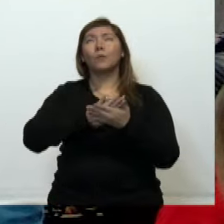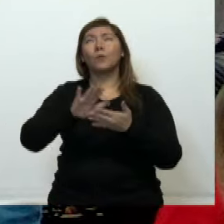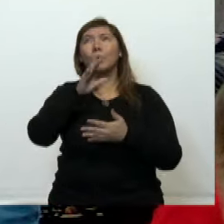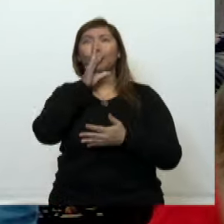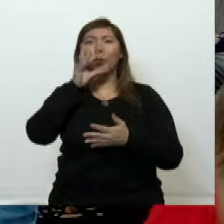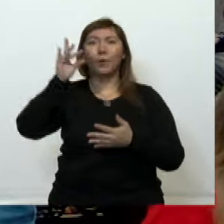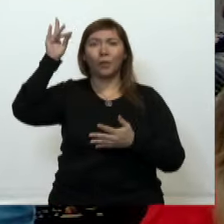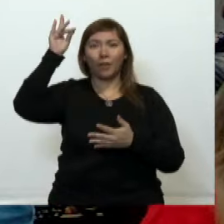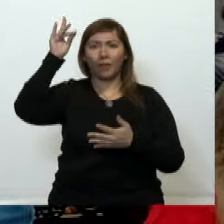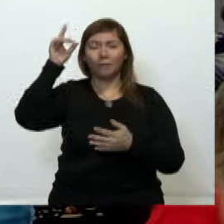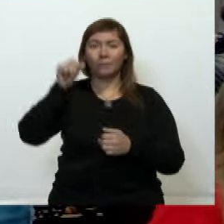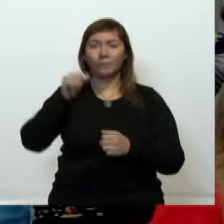día porque la